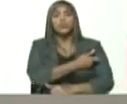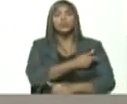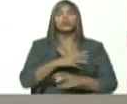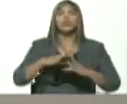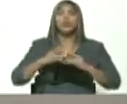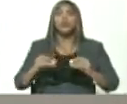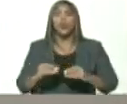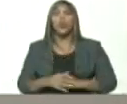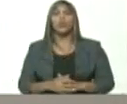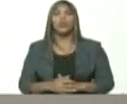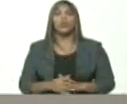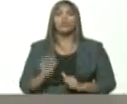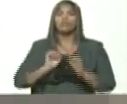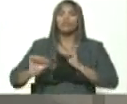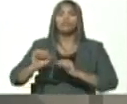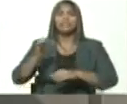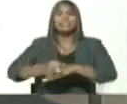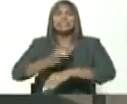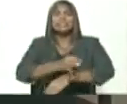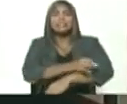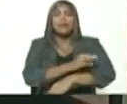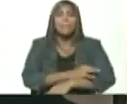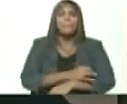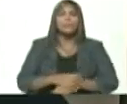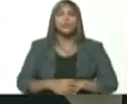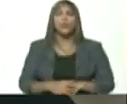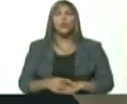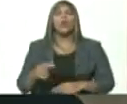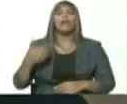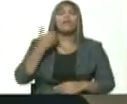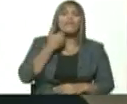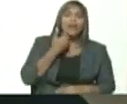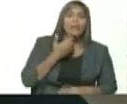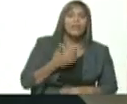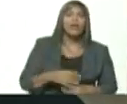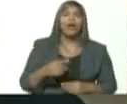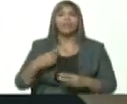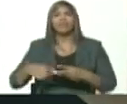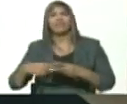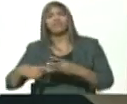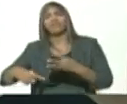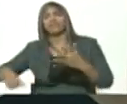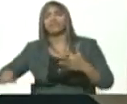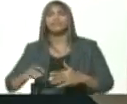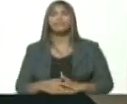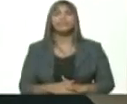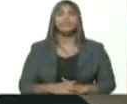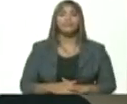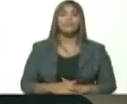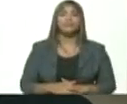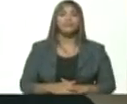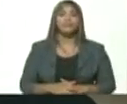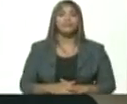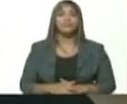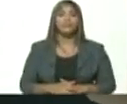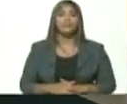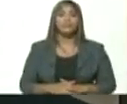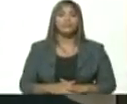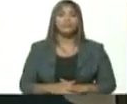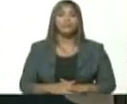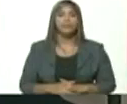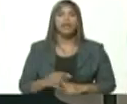alcanzados en la eliminación del sarampión, el control de la difteria, de la poliomielitis y otras enfermedades prevenibles por vacuna.